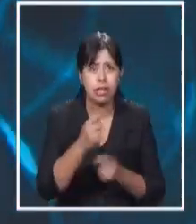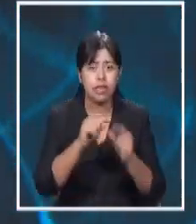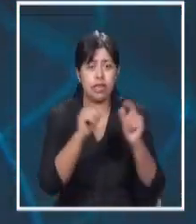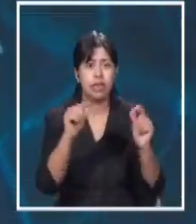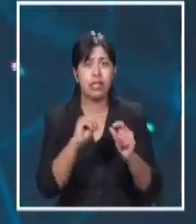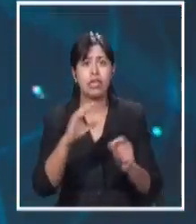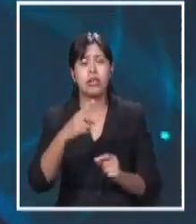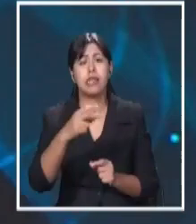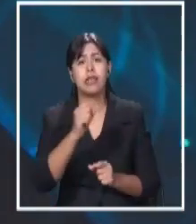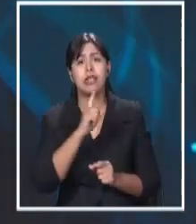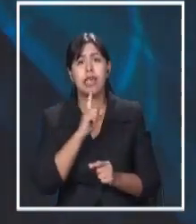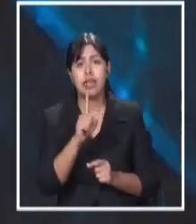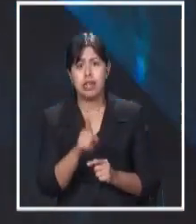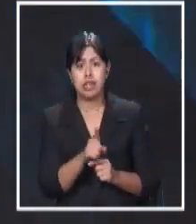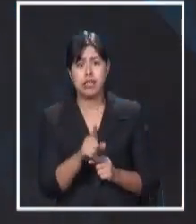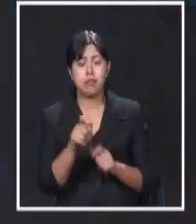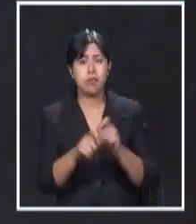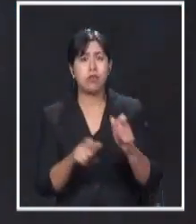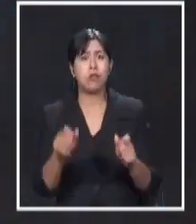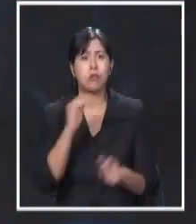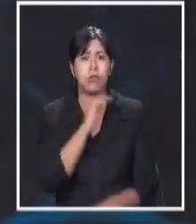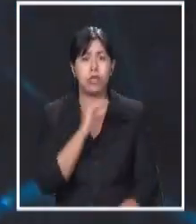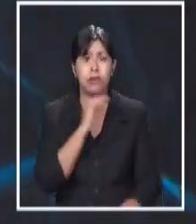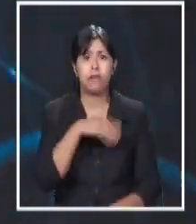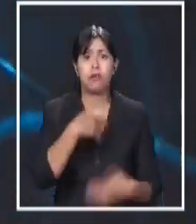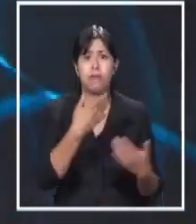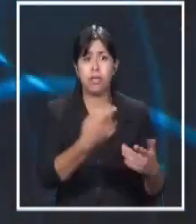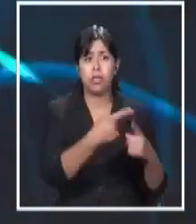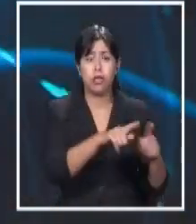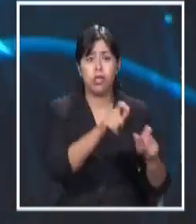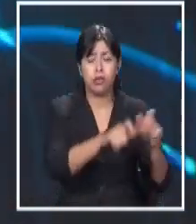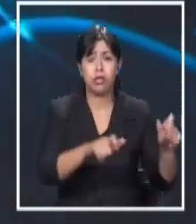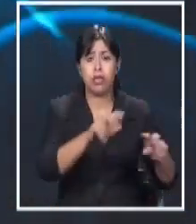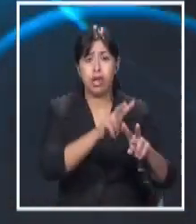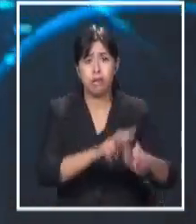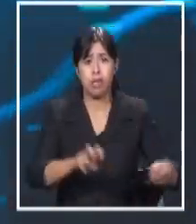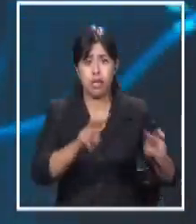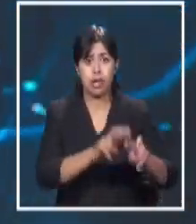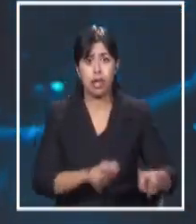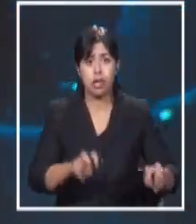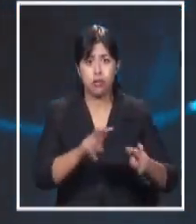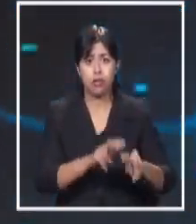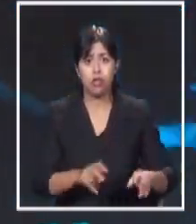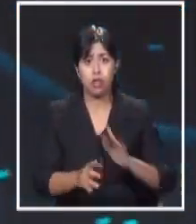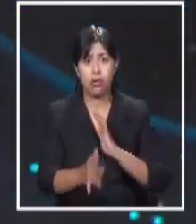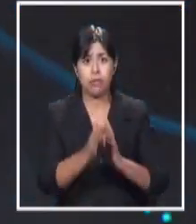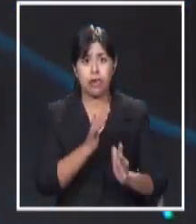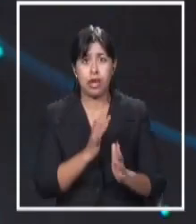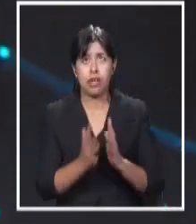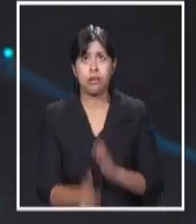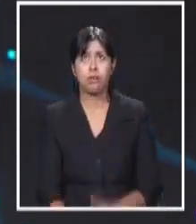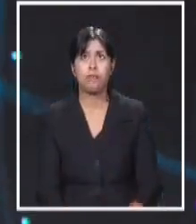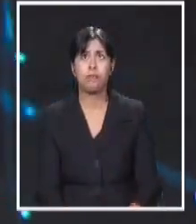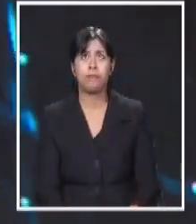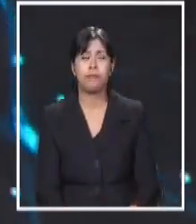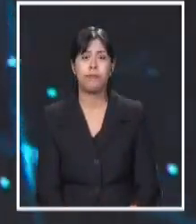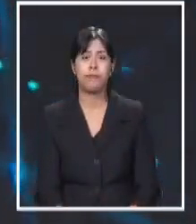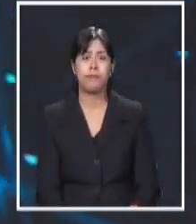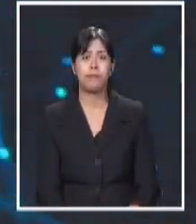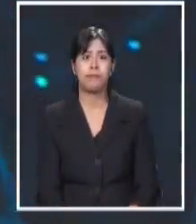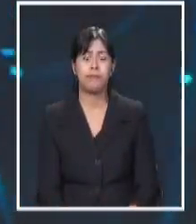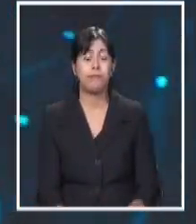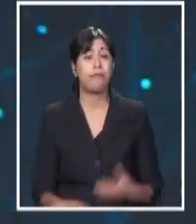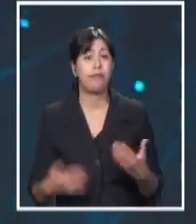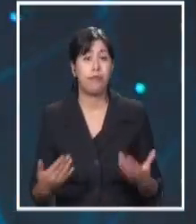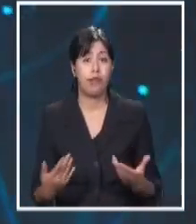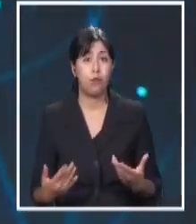digamos, de las personas que lo ocupaban para compañías que hacían investigación, digamos, de mercado, básicamente. ¿Sí? Entonces,